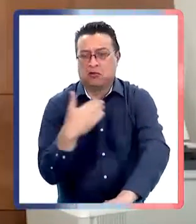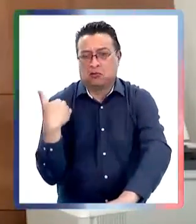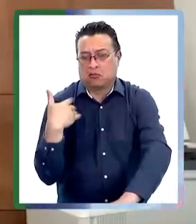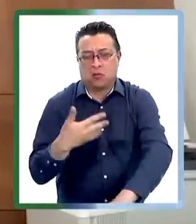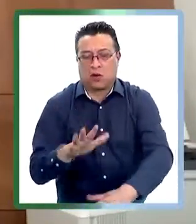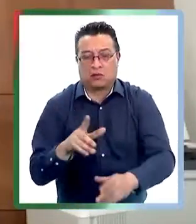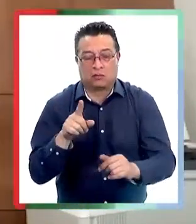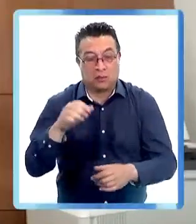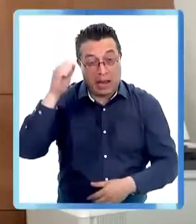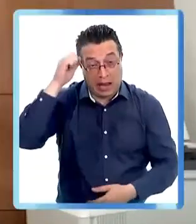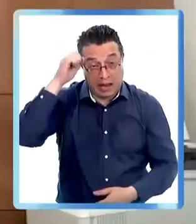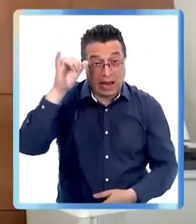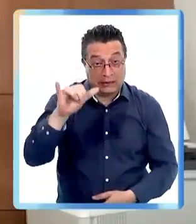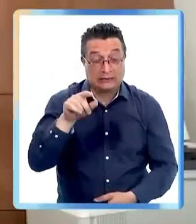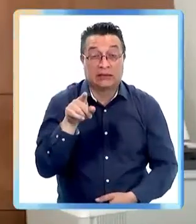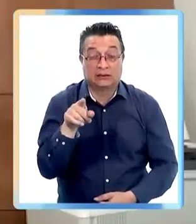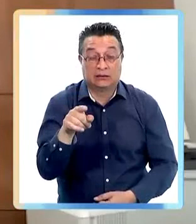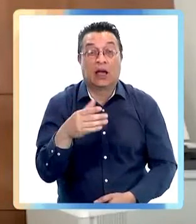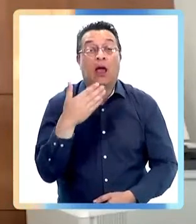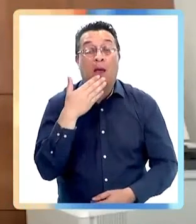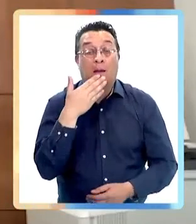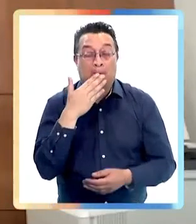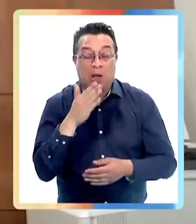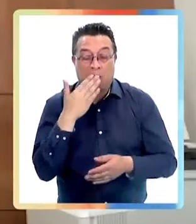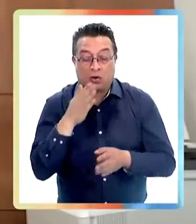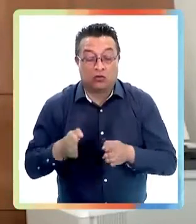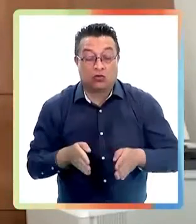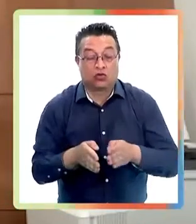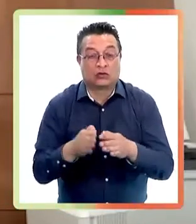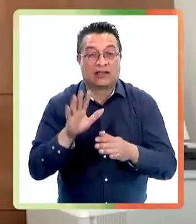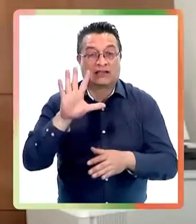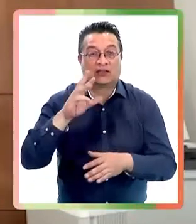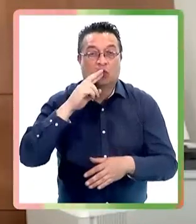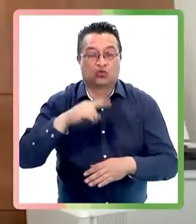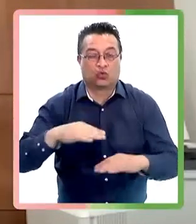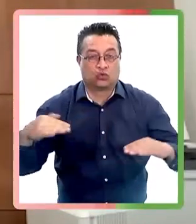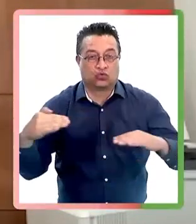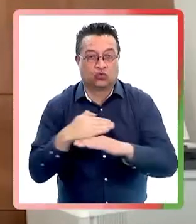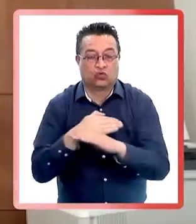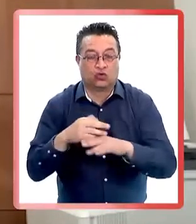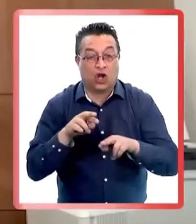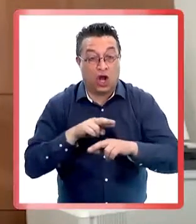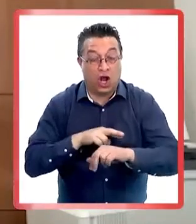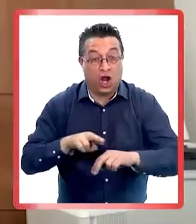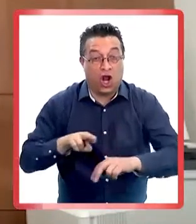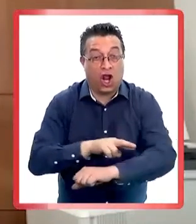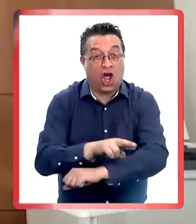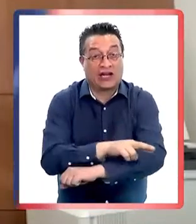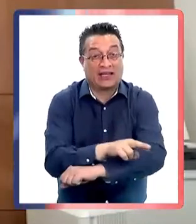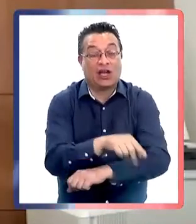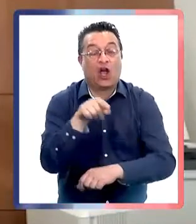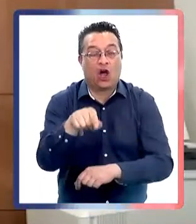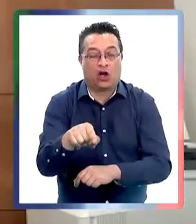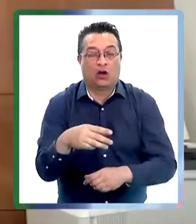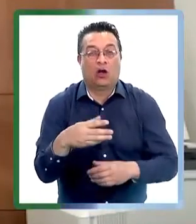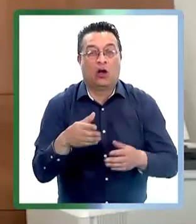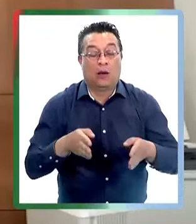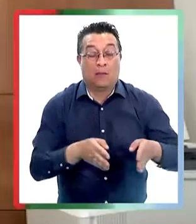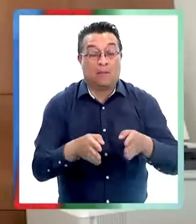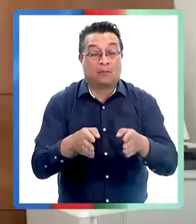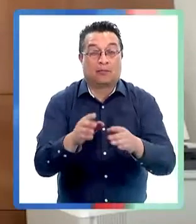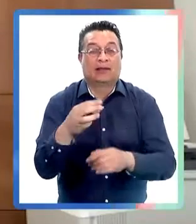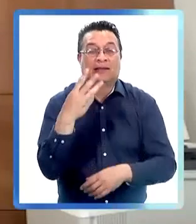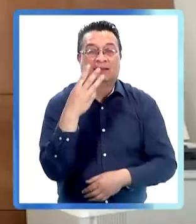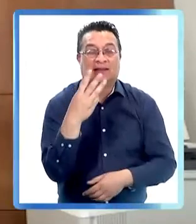irle comentando. En Aysén, el mejoramiento de la ruta 5 Sur, en Los Ríos, el mejoramiento de la ruta